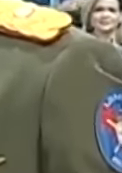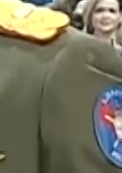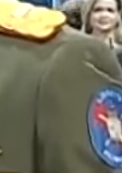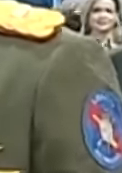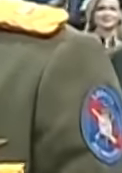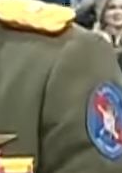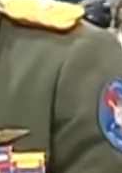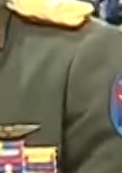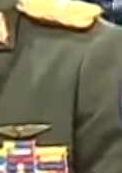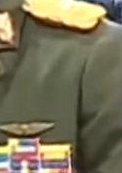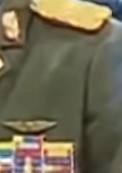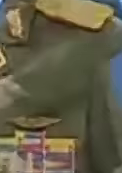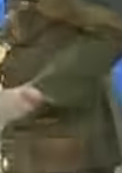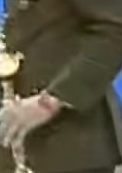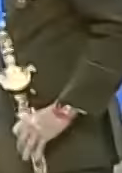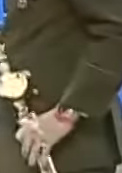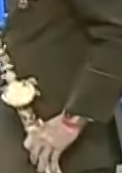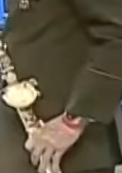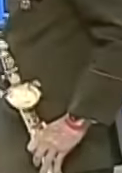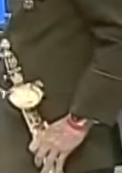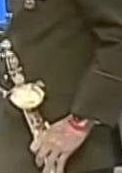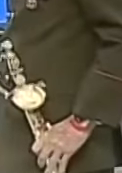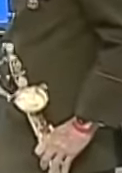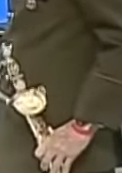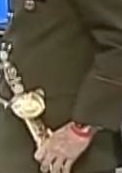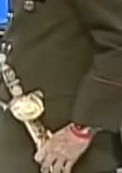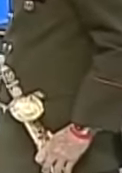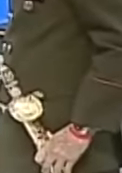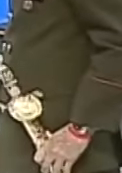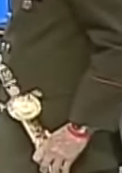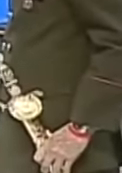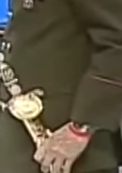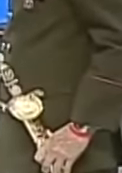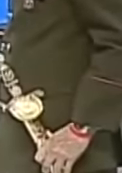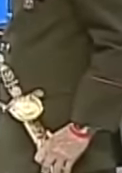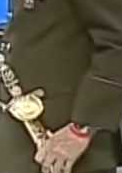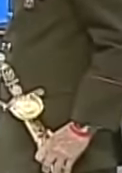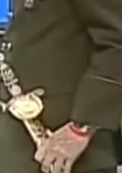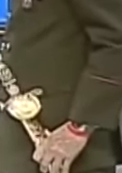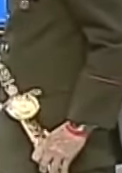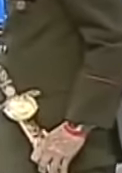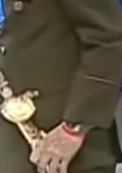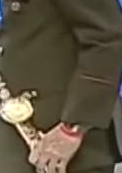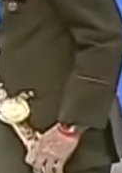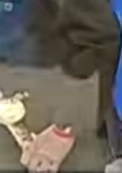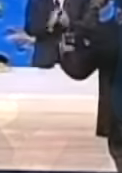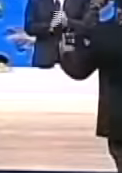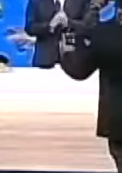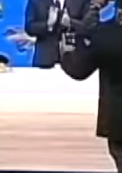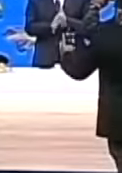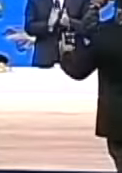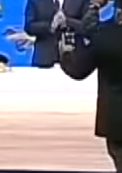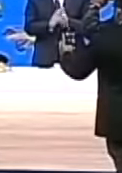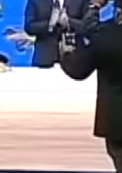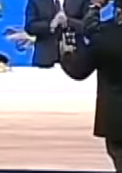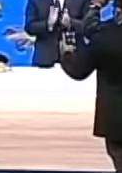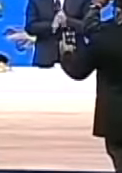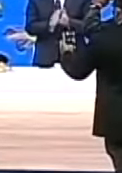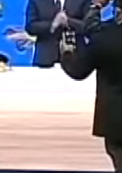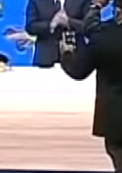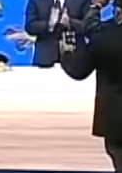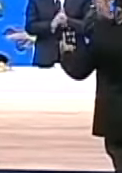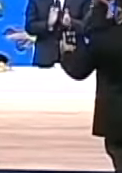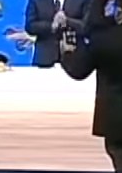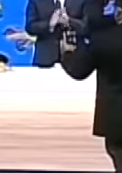de brigada Pompeyo José Torrealba Rivero. Recibe los aplausos del público que está presente en la Sala Ríos Reina